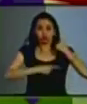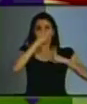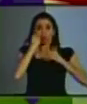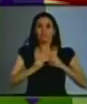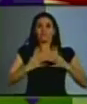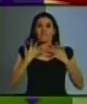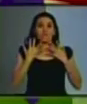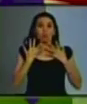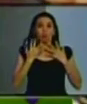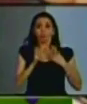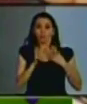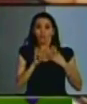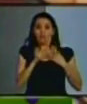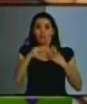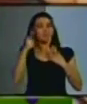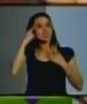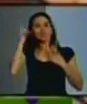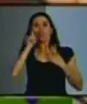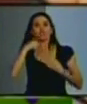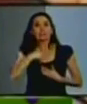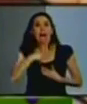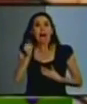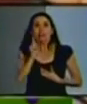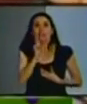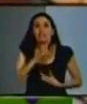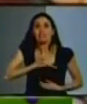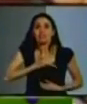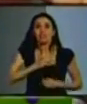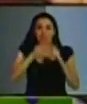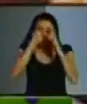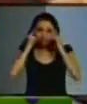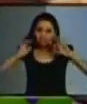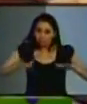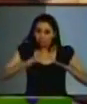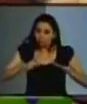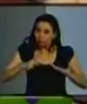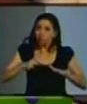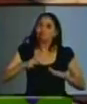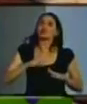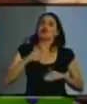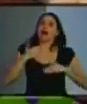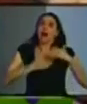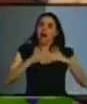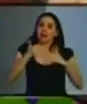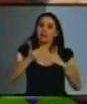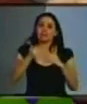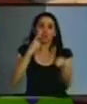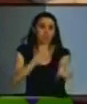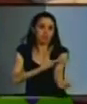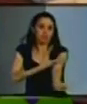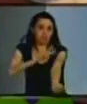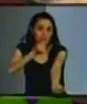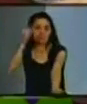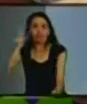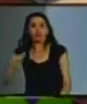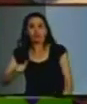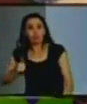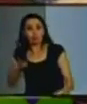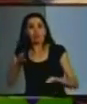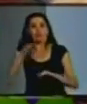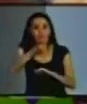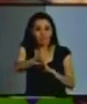no saben que lo son. Nuestro esfuerzo es avanzar hacia un testeo